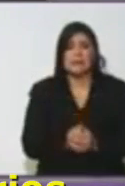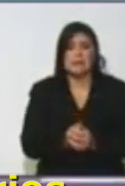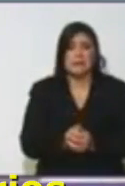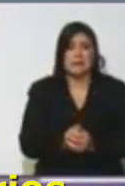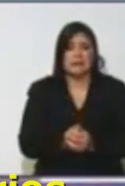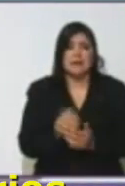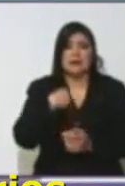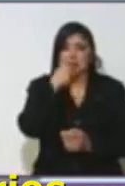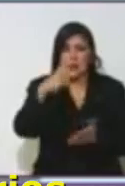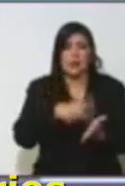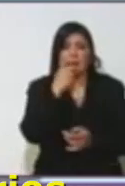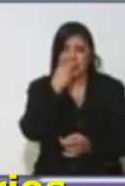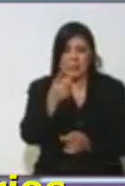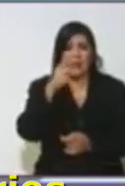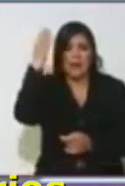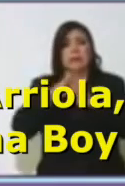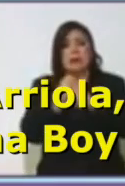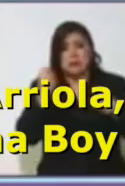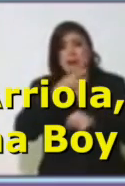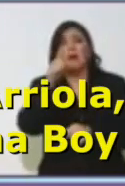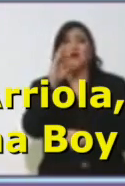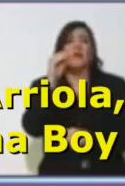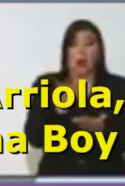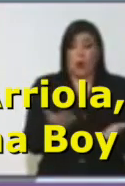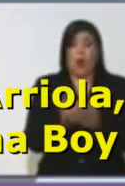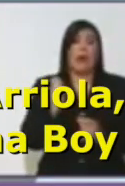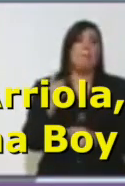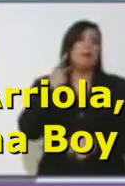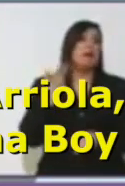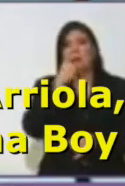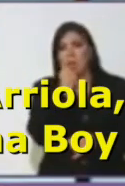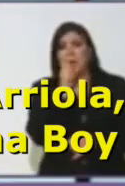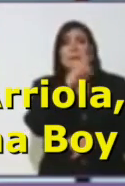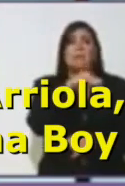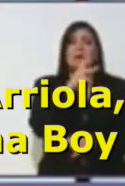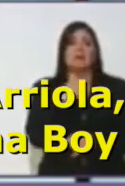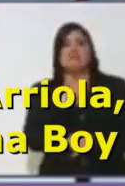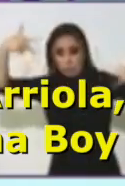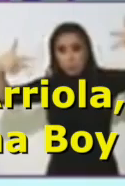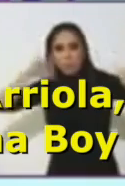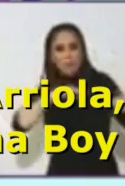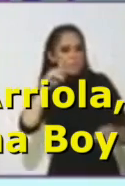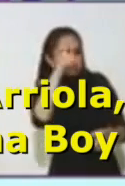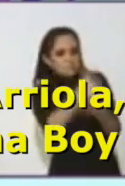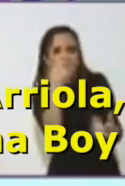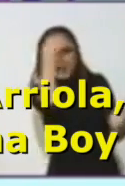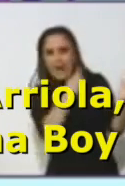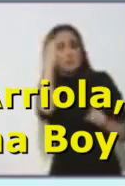y contrarrestaron las posiciones de sus adversarios alejandra barrales claudia sheinbaum mikel arriola